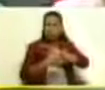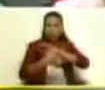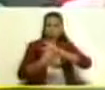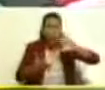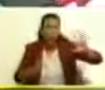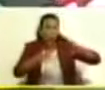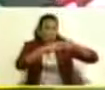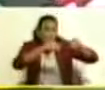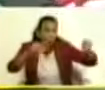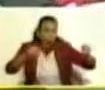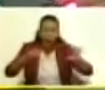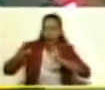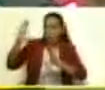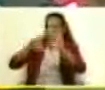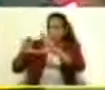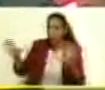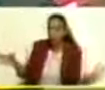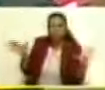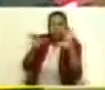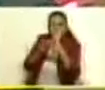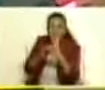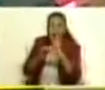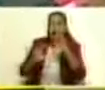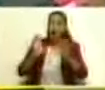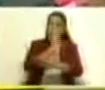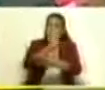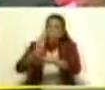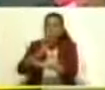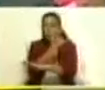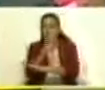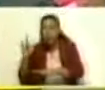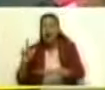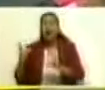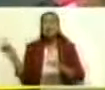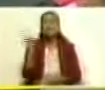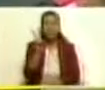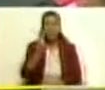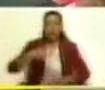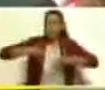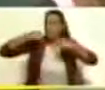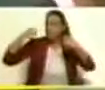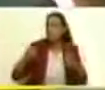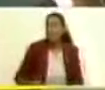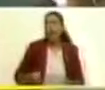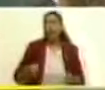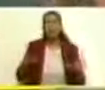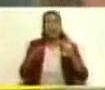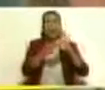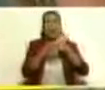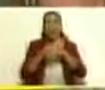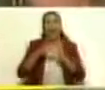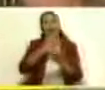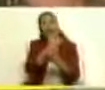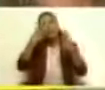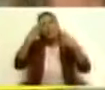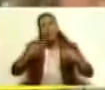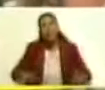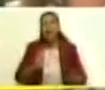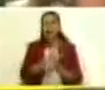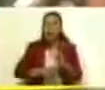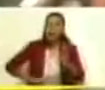con responsabilidad. Juntos construiremos una Venezuela más fuerte y conectada.